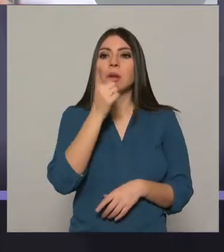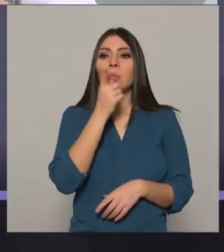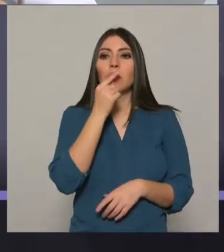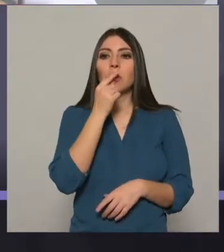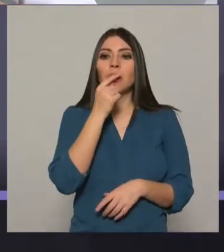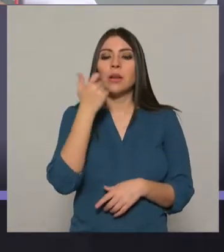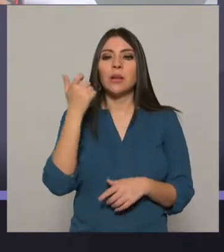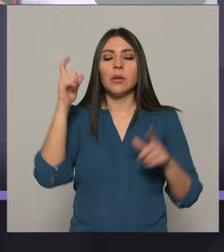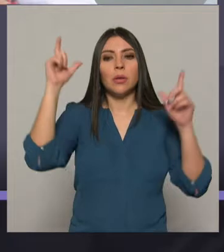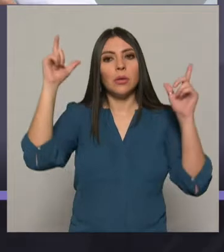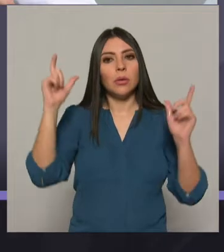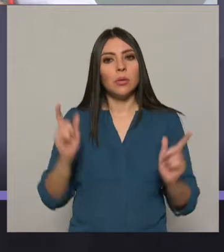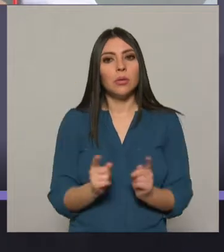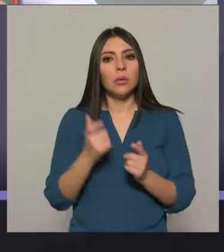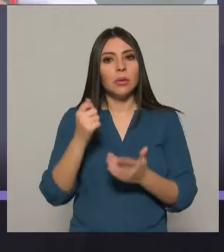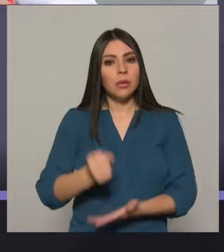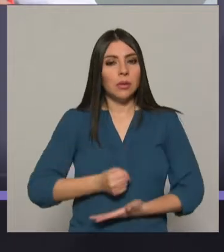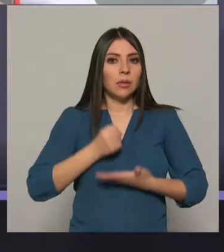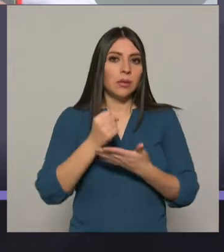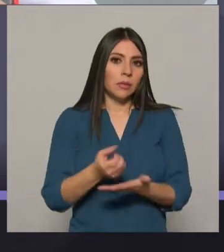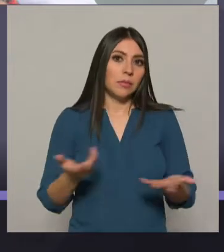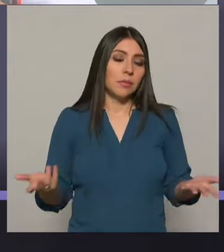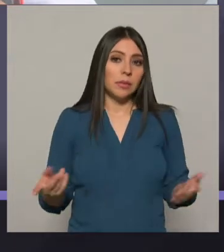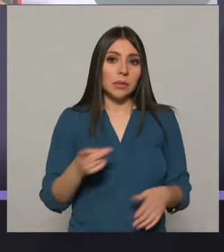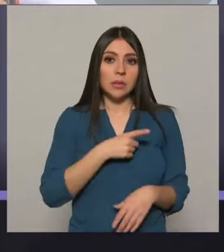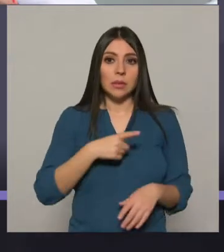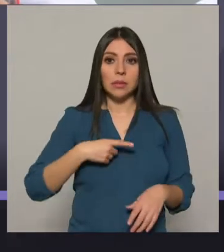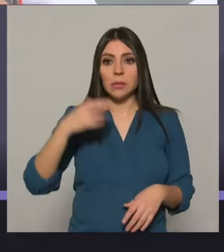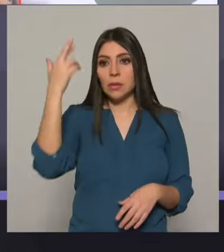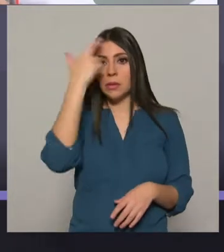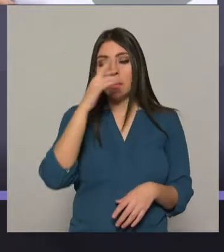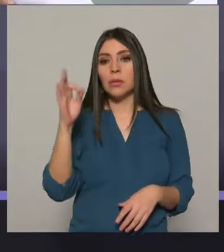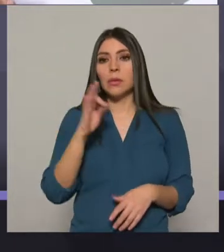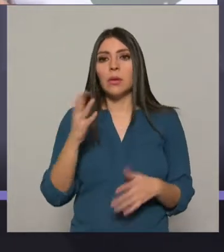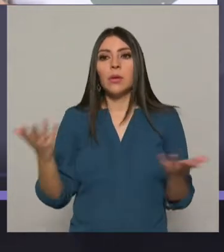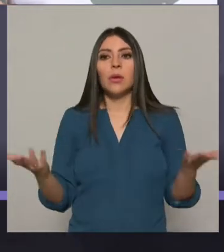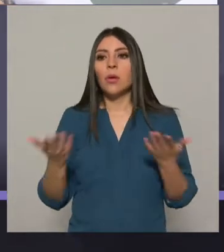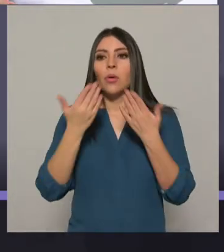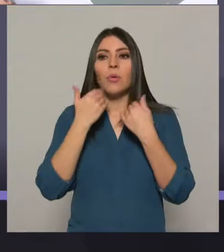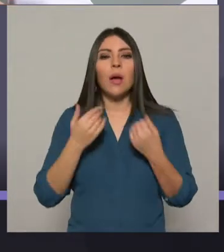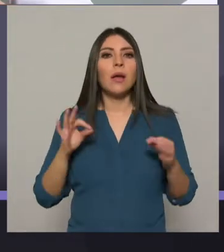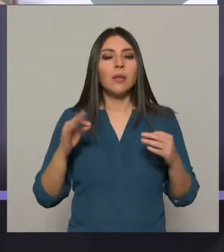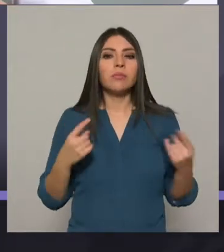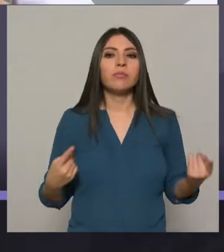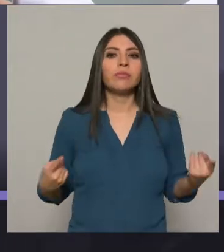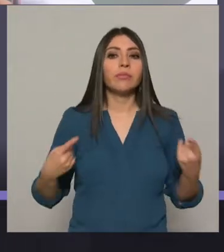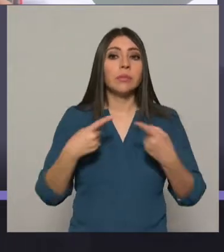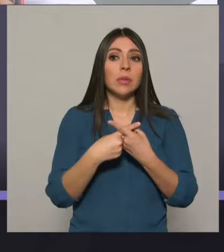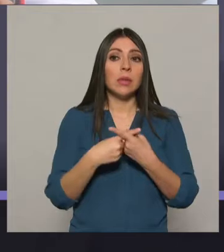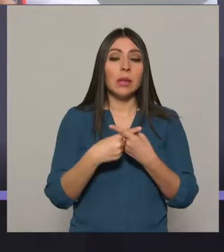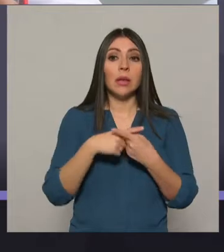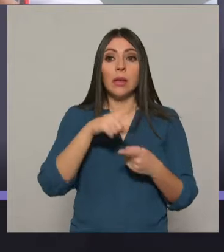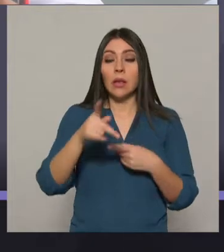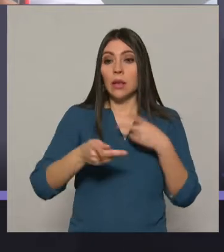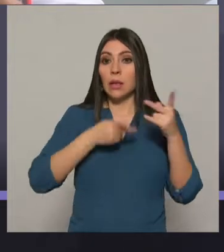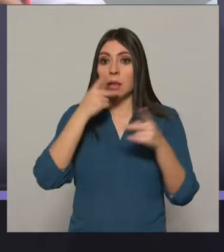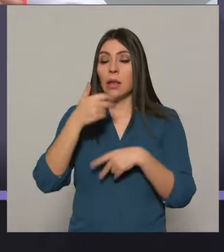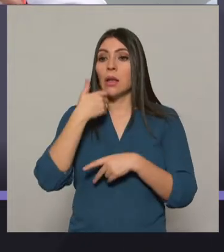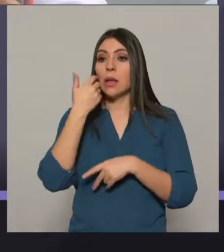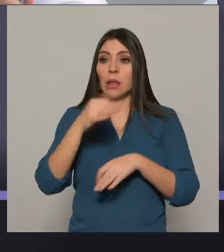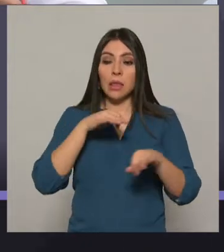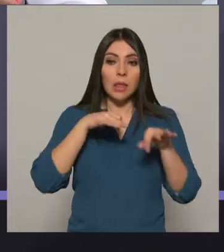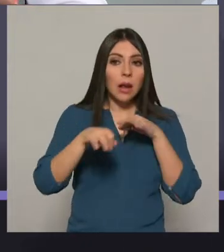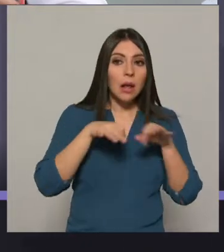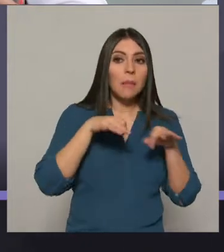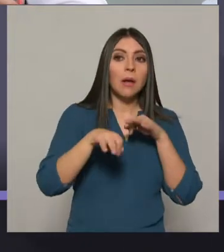policía presupuesto, entonces habría que analizar porque entonces resultaríamos incongruentes. Por un lado decimos que ellos van a estar trabajando